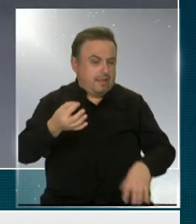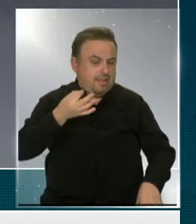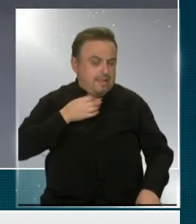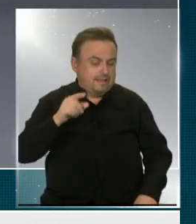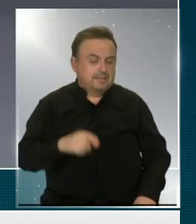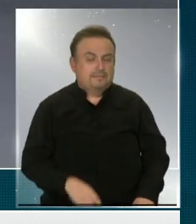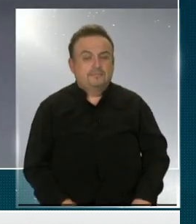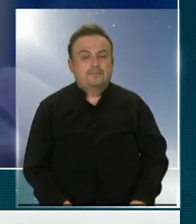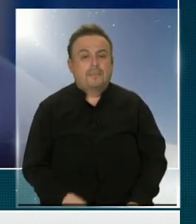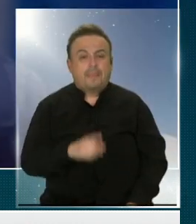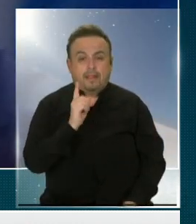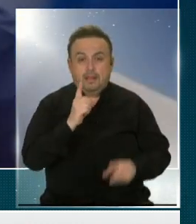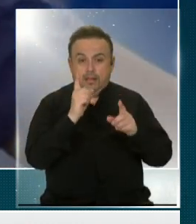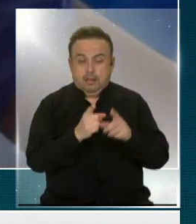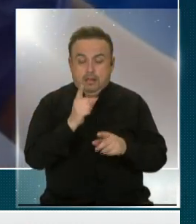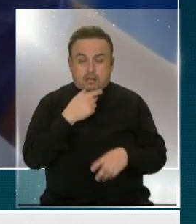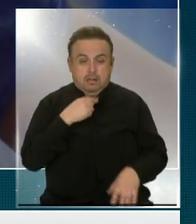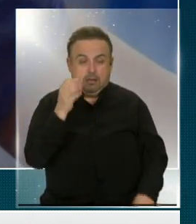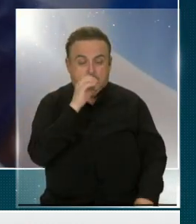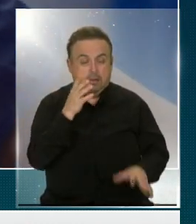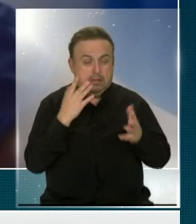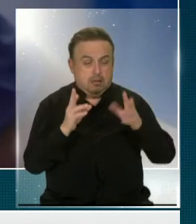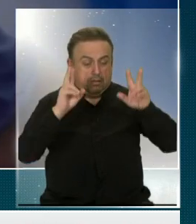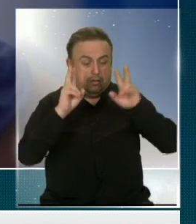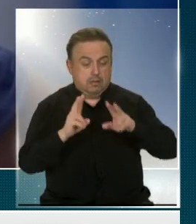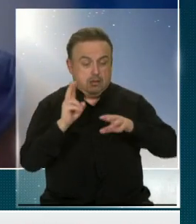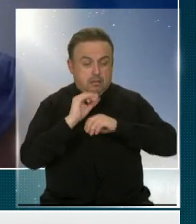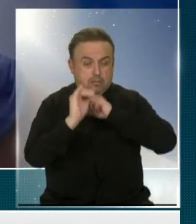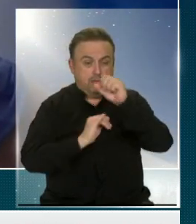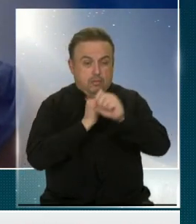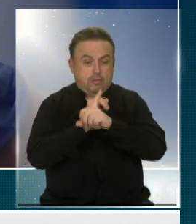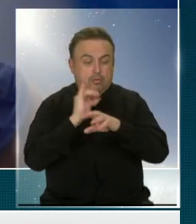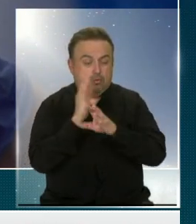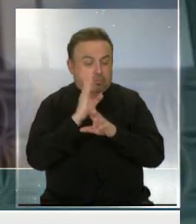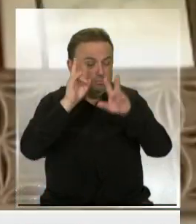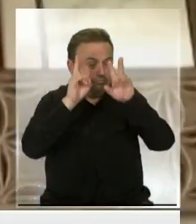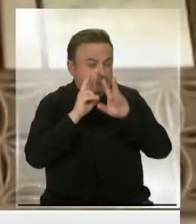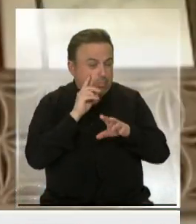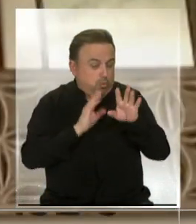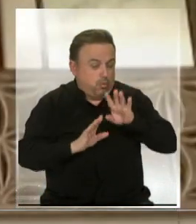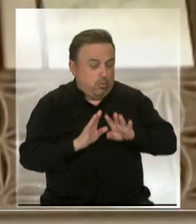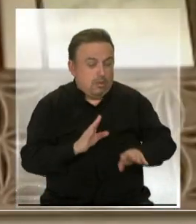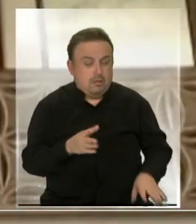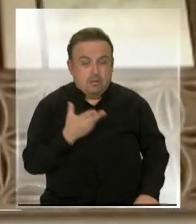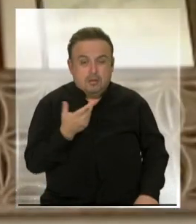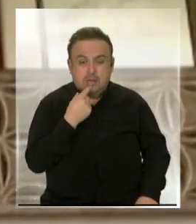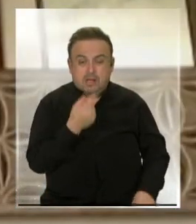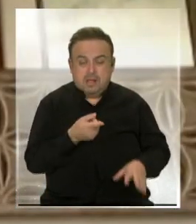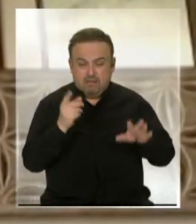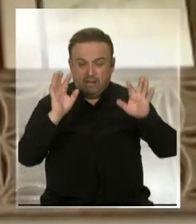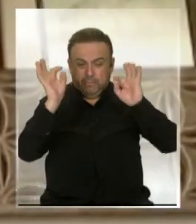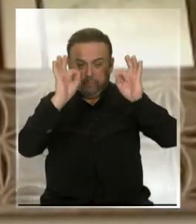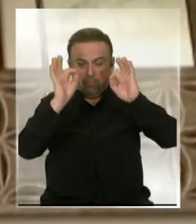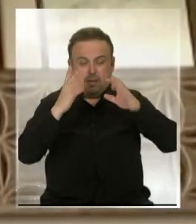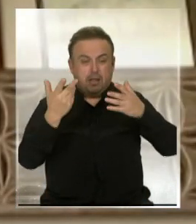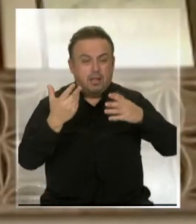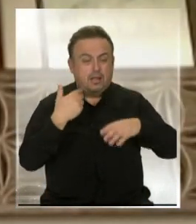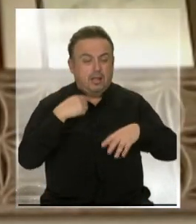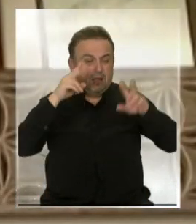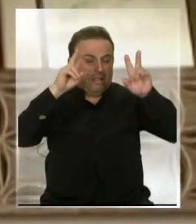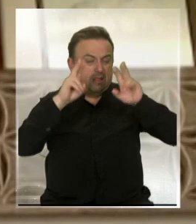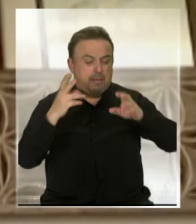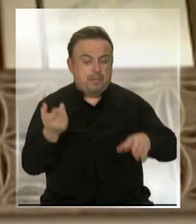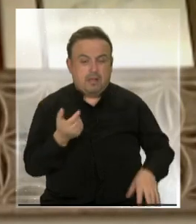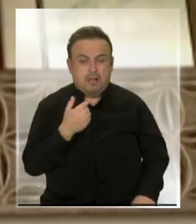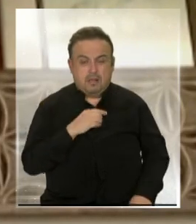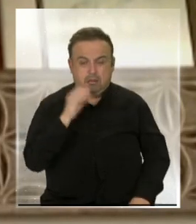si hay que ser muy cauteloso sobre entre comillas las desventajas de las vacunas sin que sepamos aún si esa